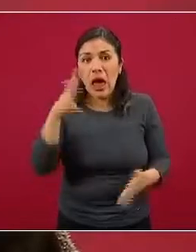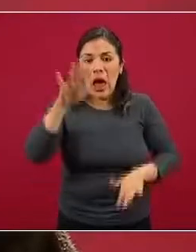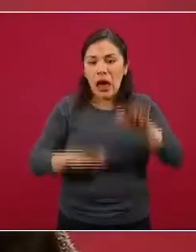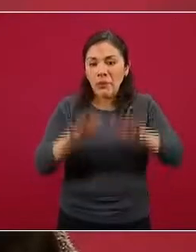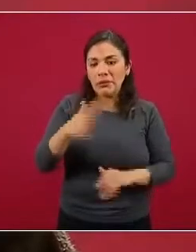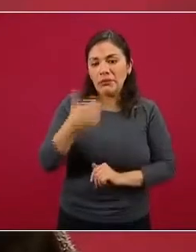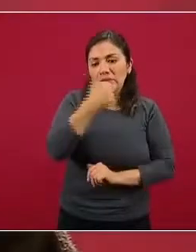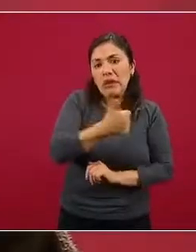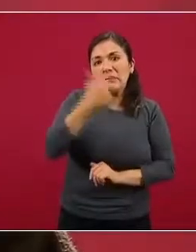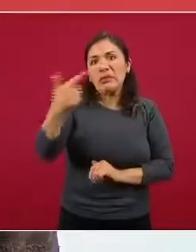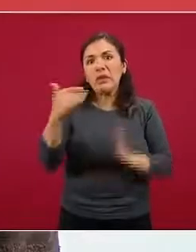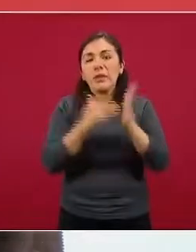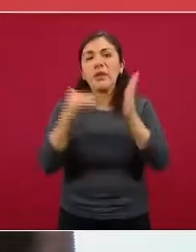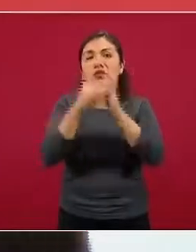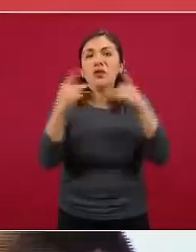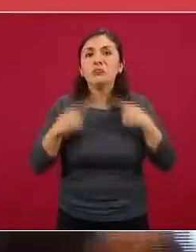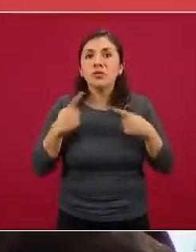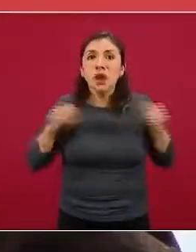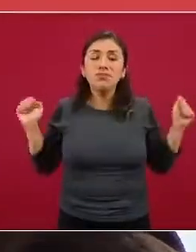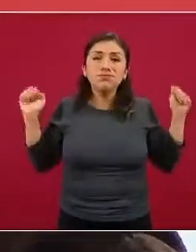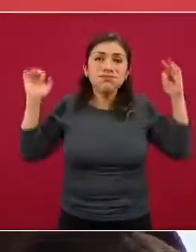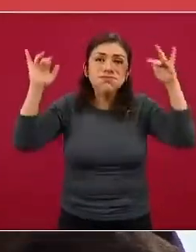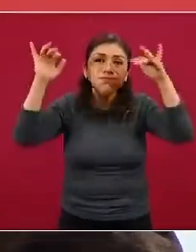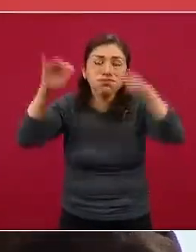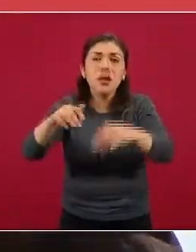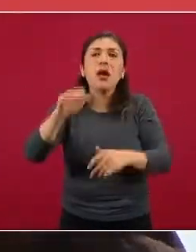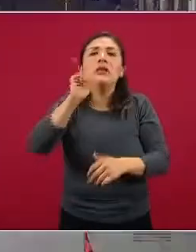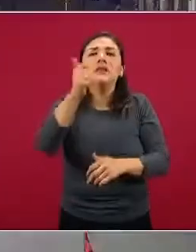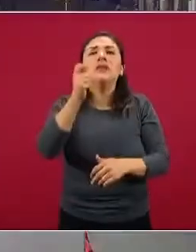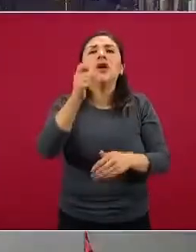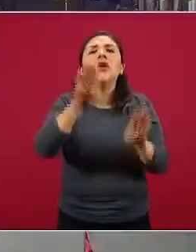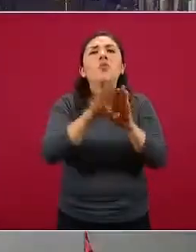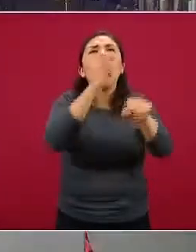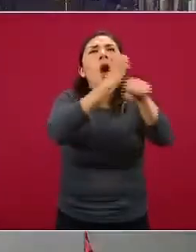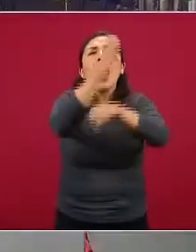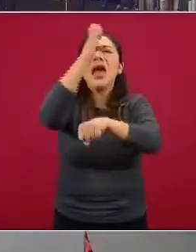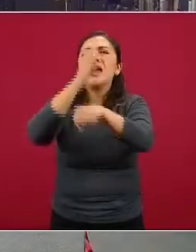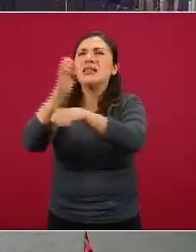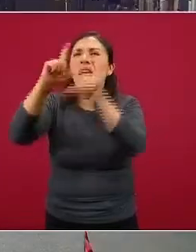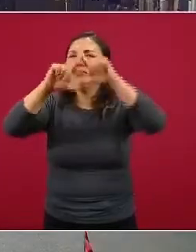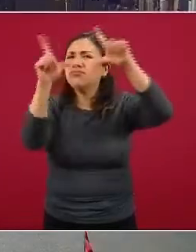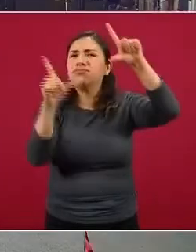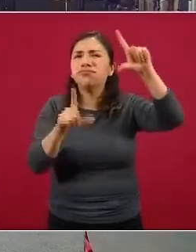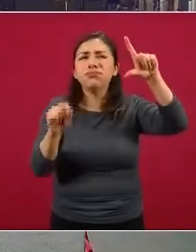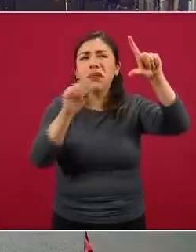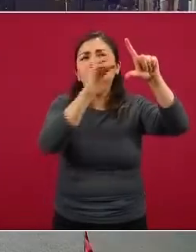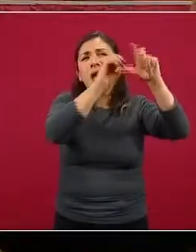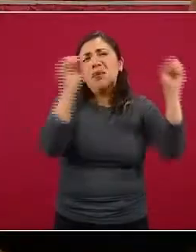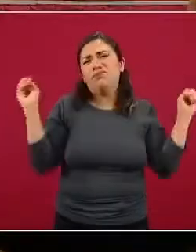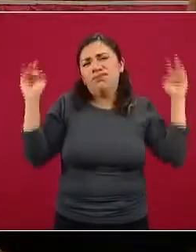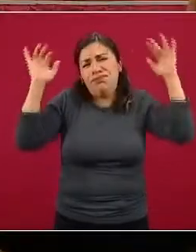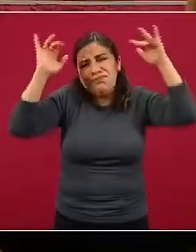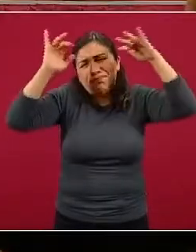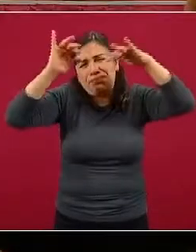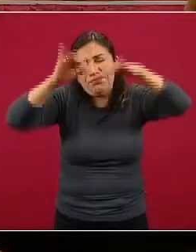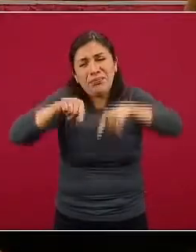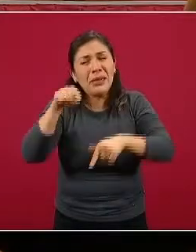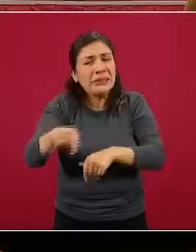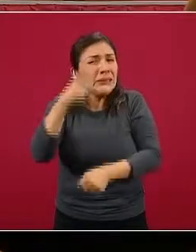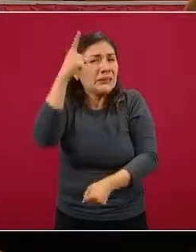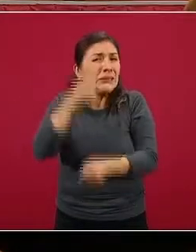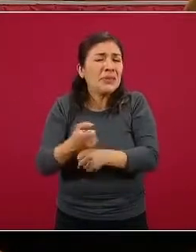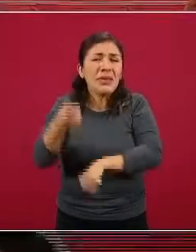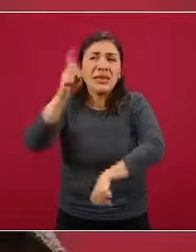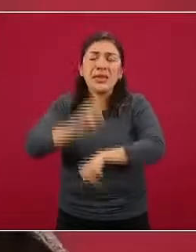6 o 7 millones de personas se desplazan de todos los rincones del país. Es un evento de